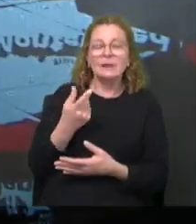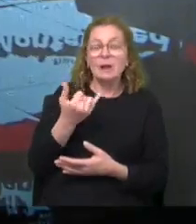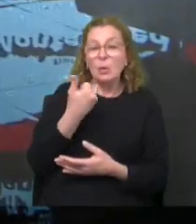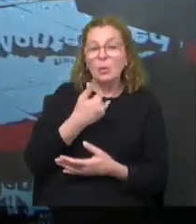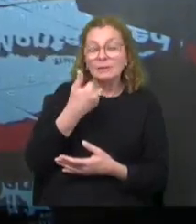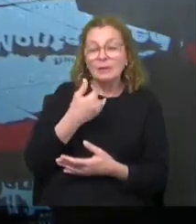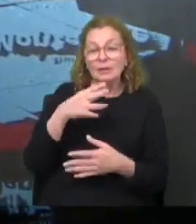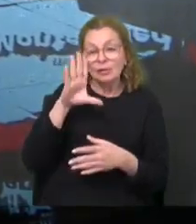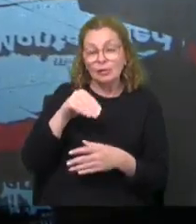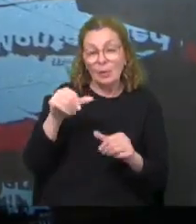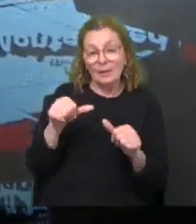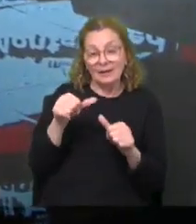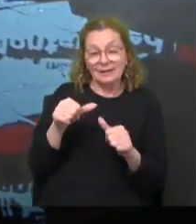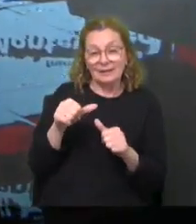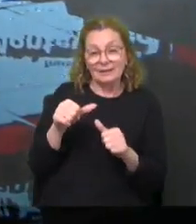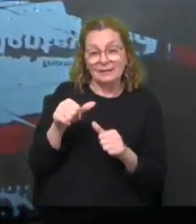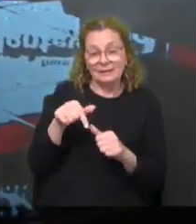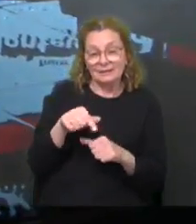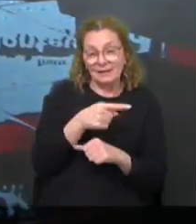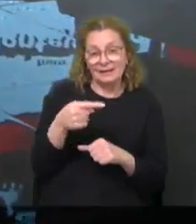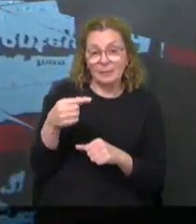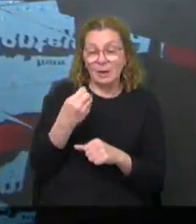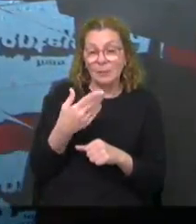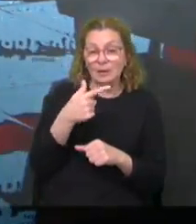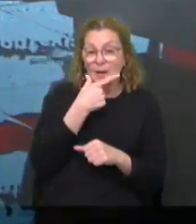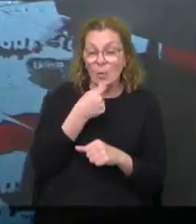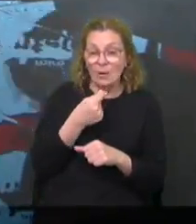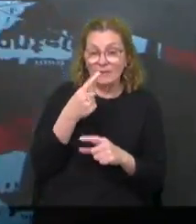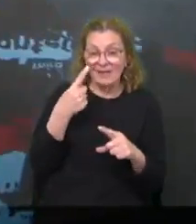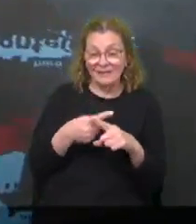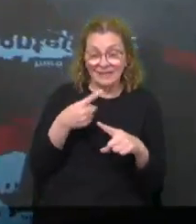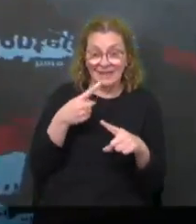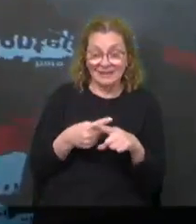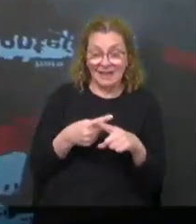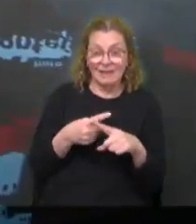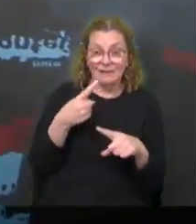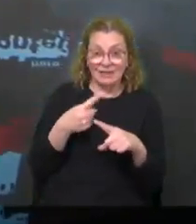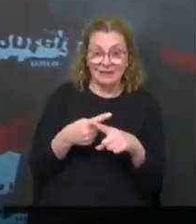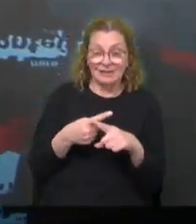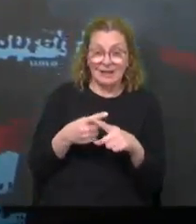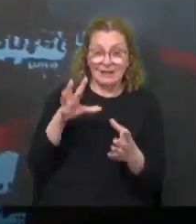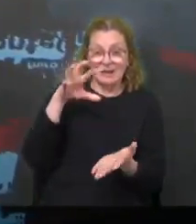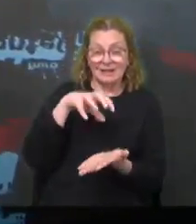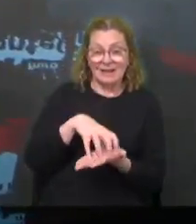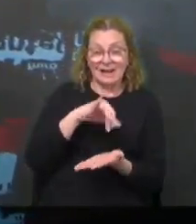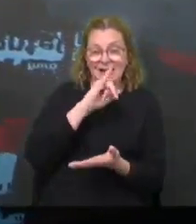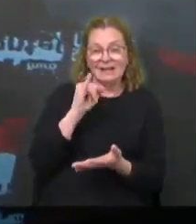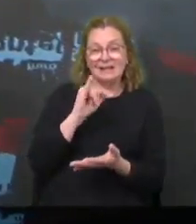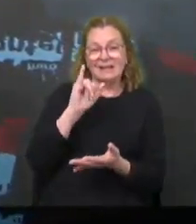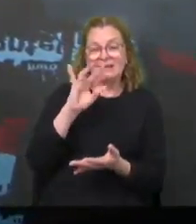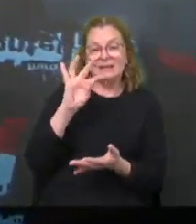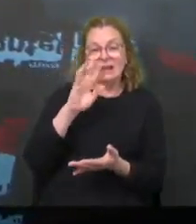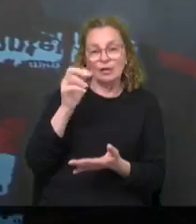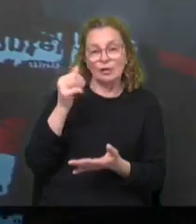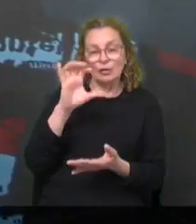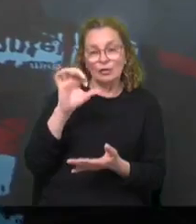que tienen de todo para hacer esta semanita, porque el jueves fiesta y fiesta en la Sala Zita Rosa. Hay tremendo